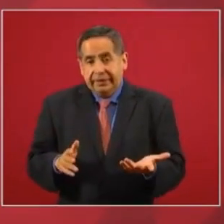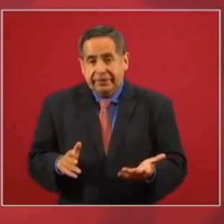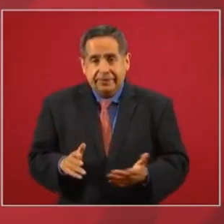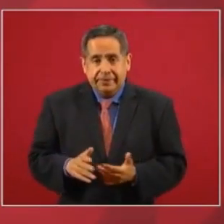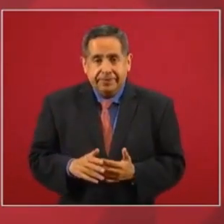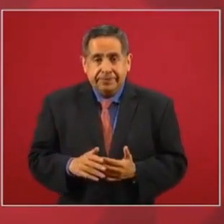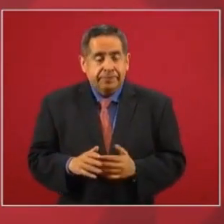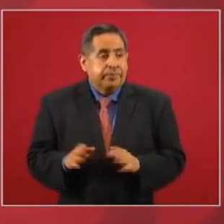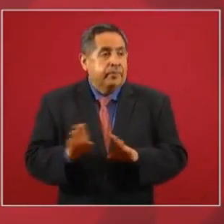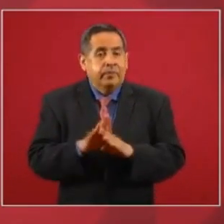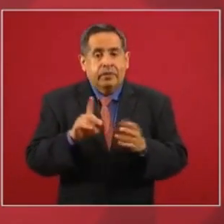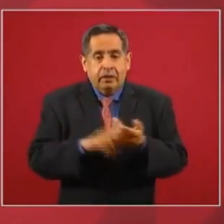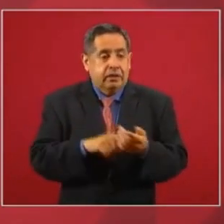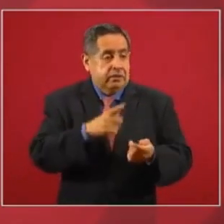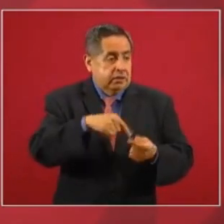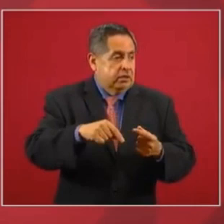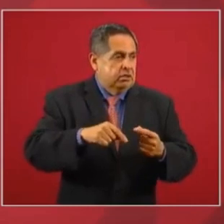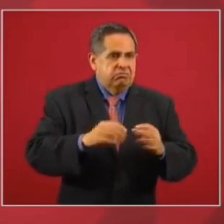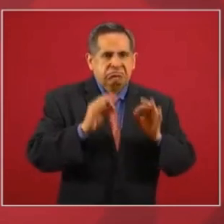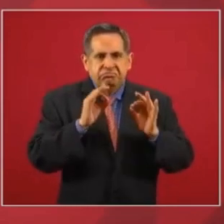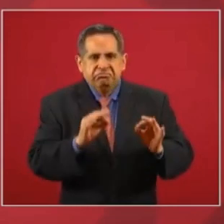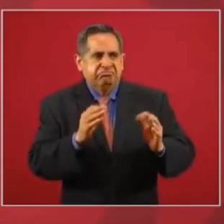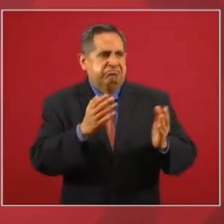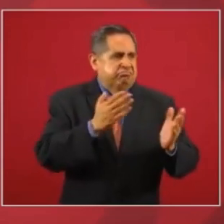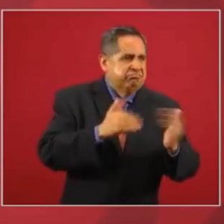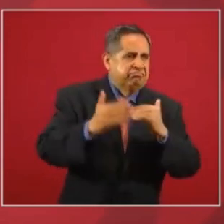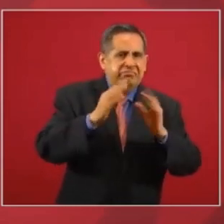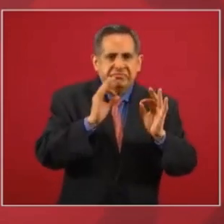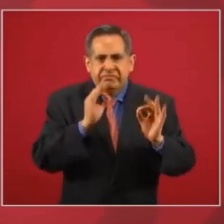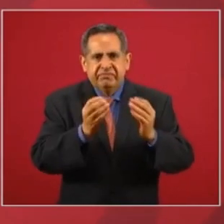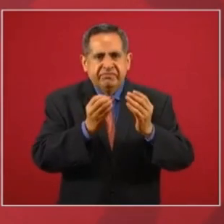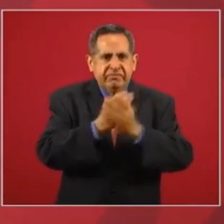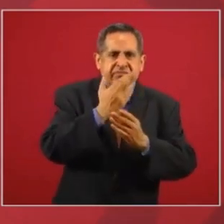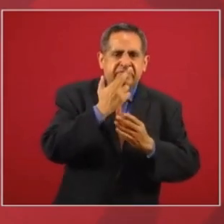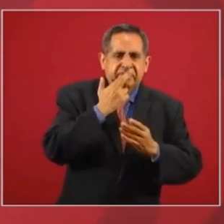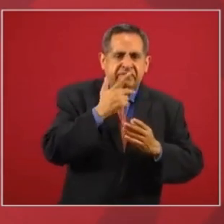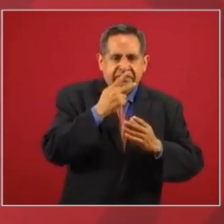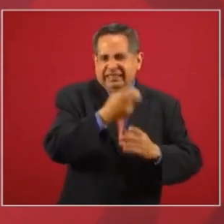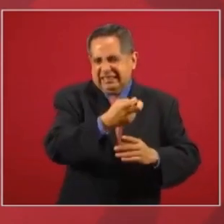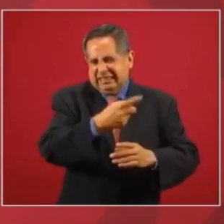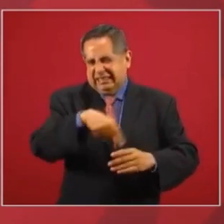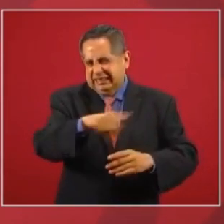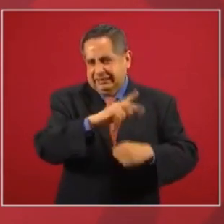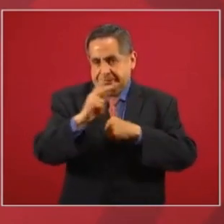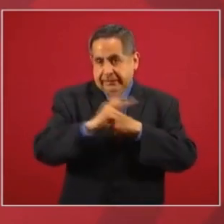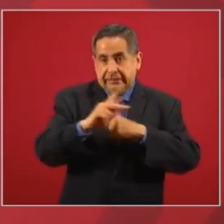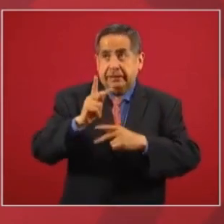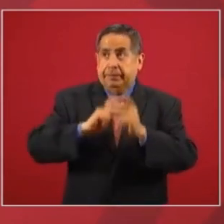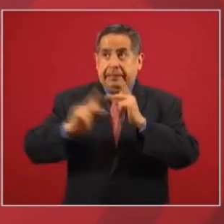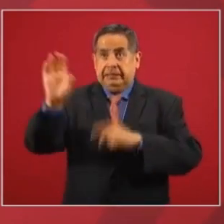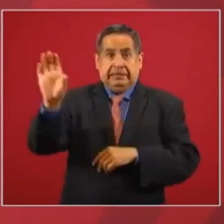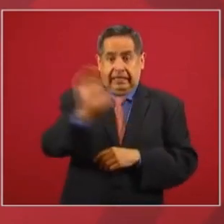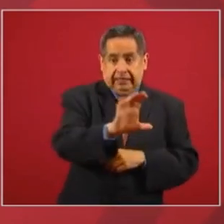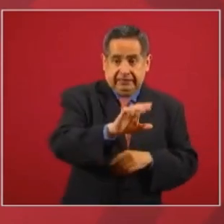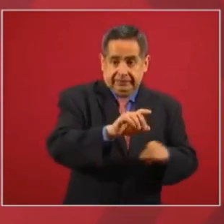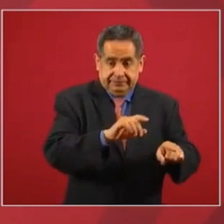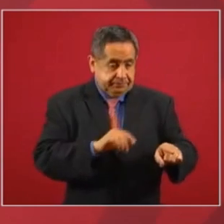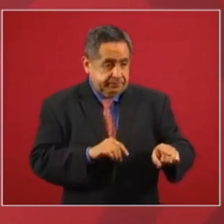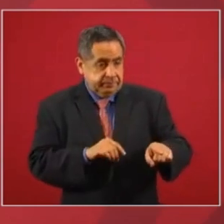el nivel de recuperación de esos países que se